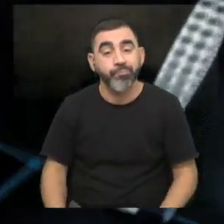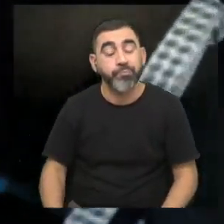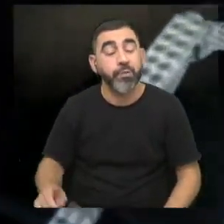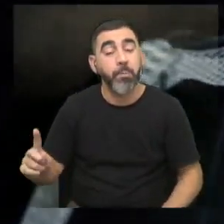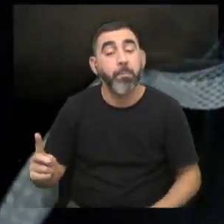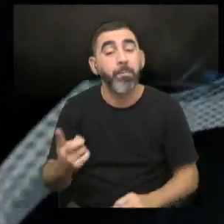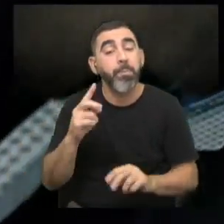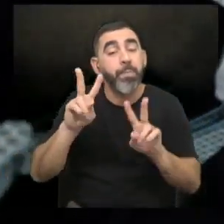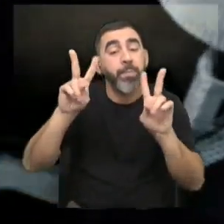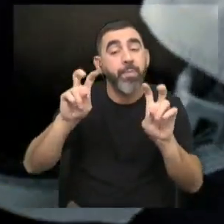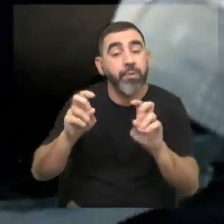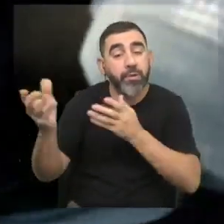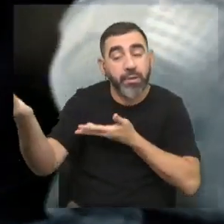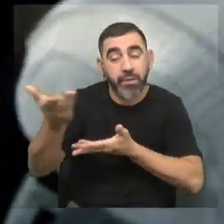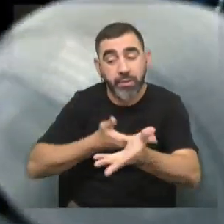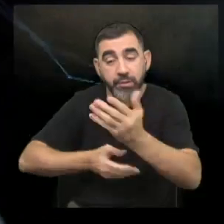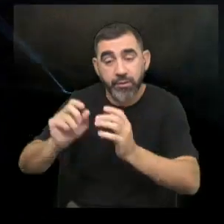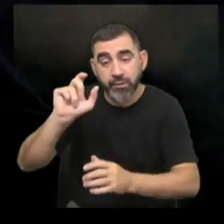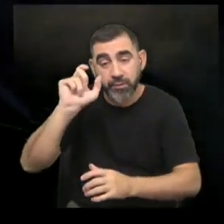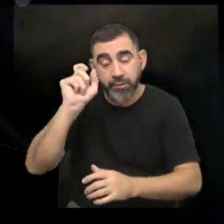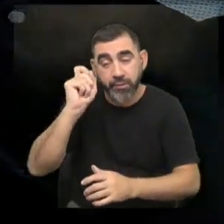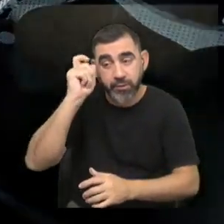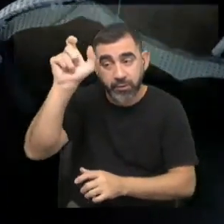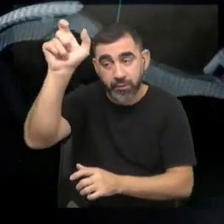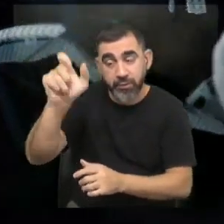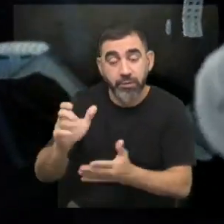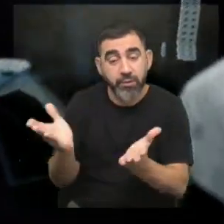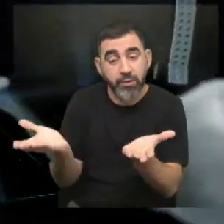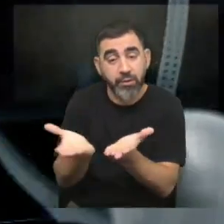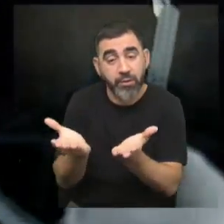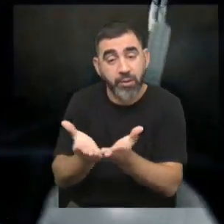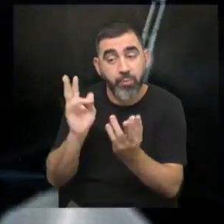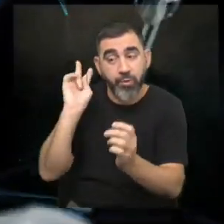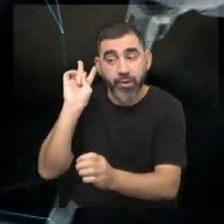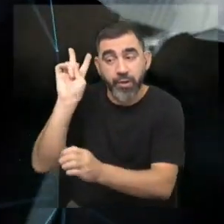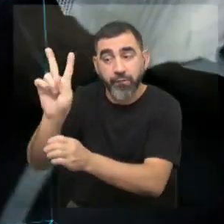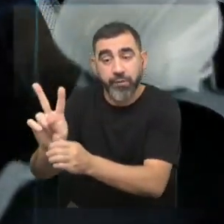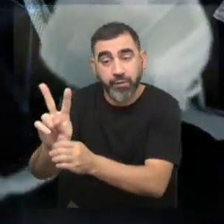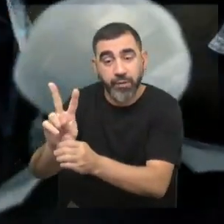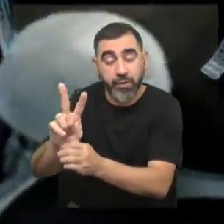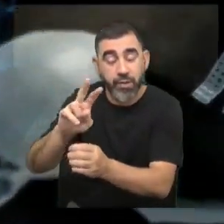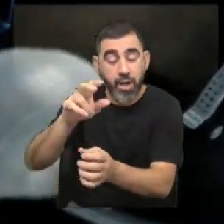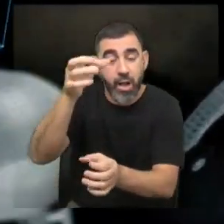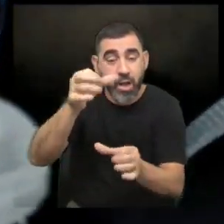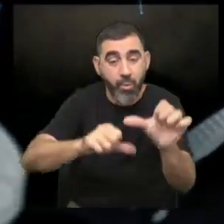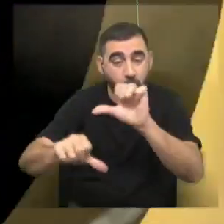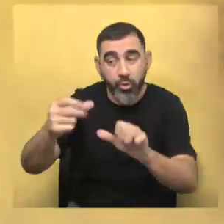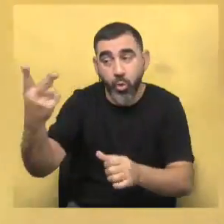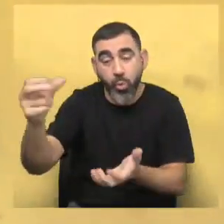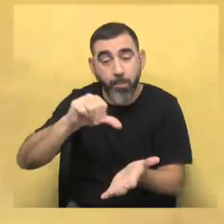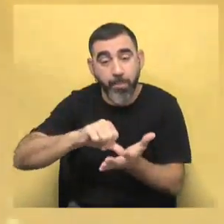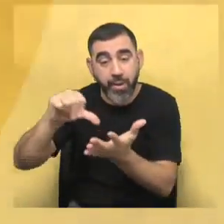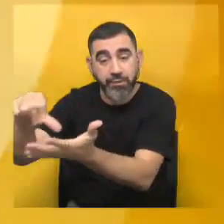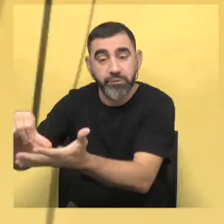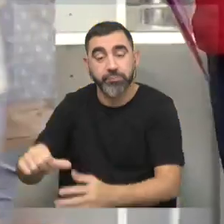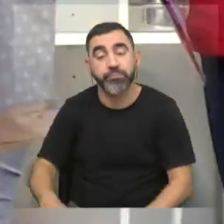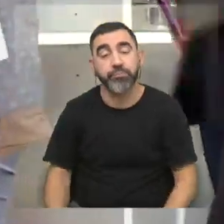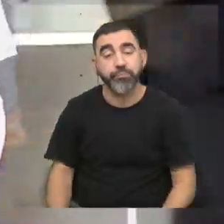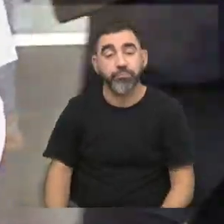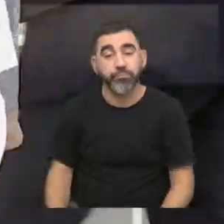parte de los líderes en ciencia, tecnología, ingeniería y matemática. Sin embargo, para las mujeres en áreas tecnológicas de